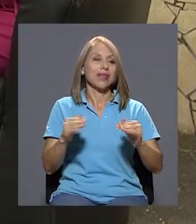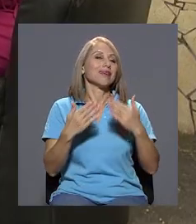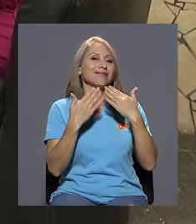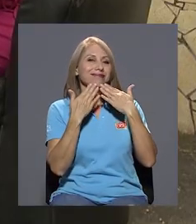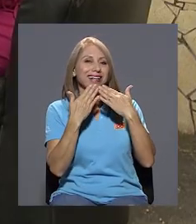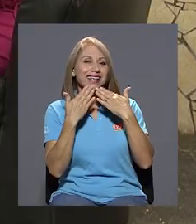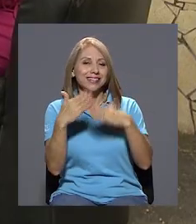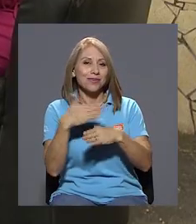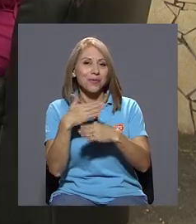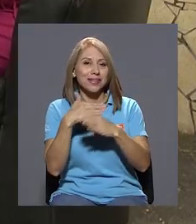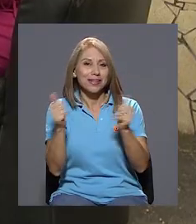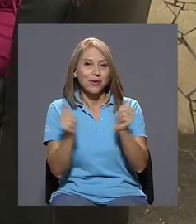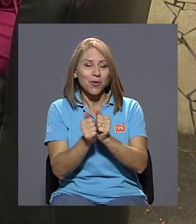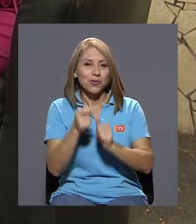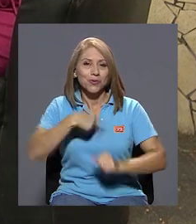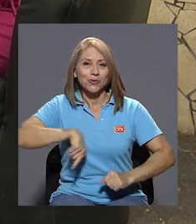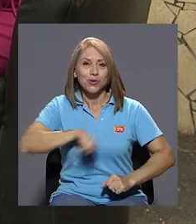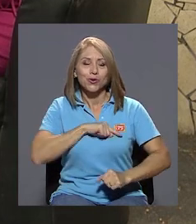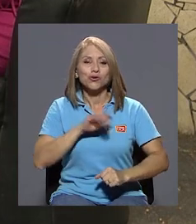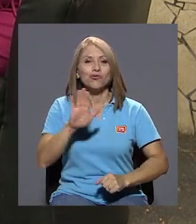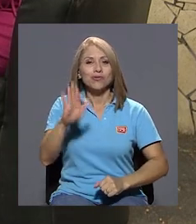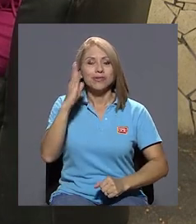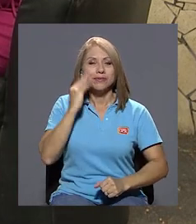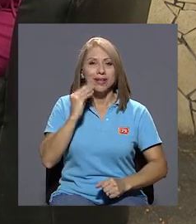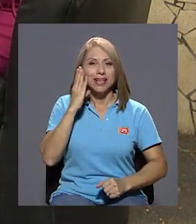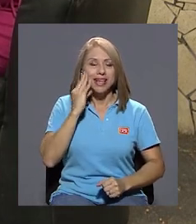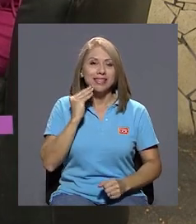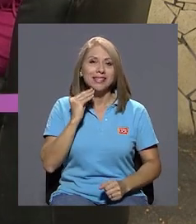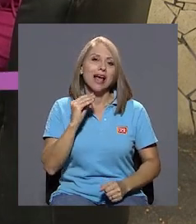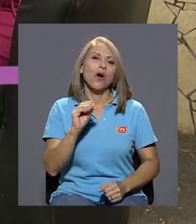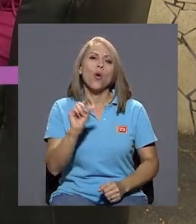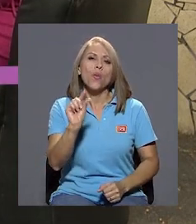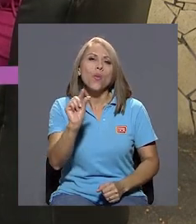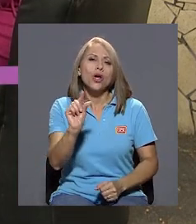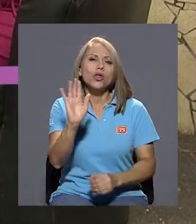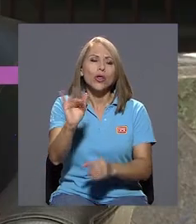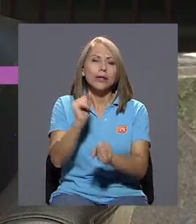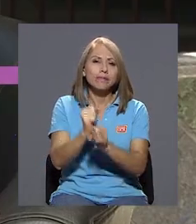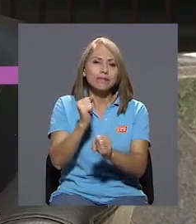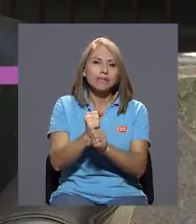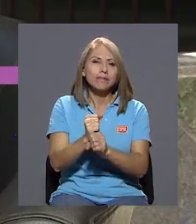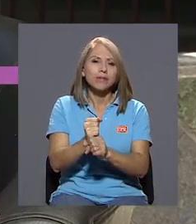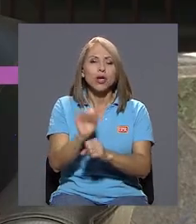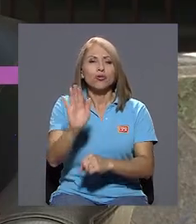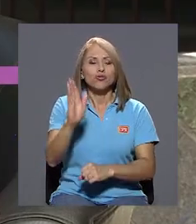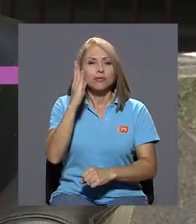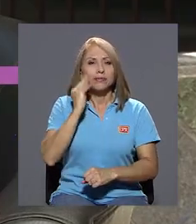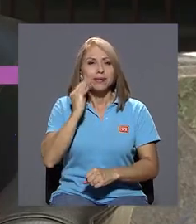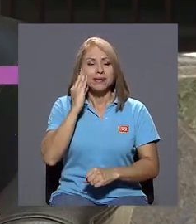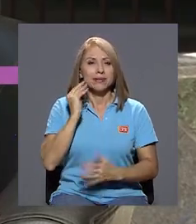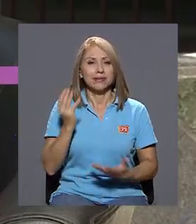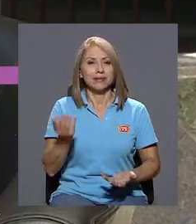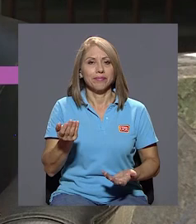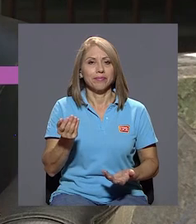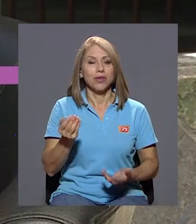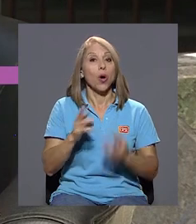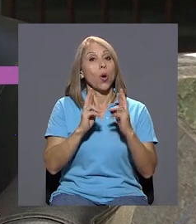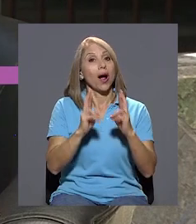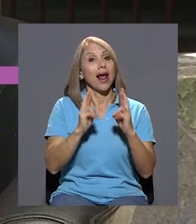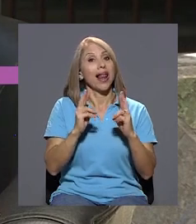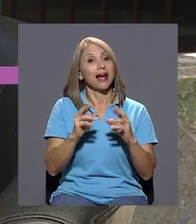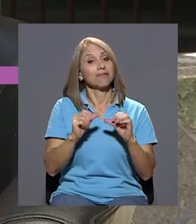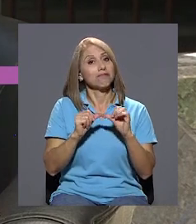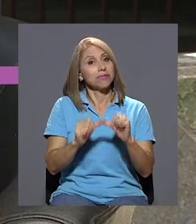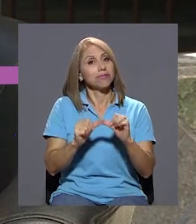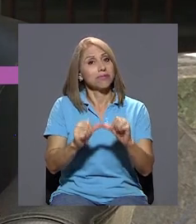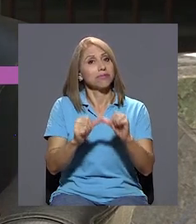Bueno, muchísimas gracias por compartir con nosotros pues la experiencia, un poquito de lo que hacen ustedes, de la experiencia.